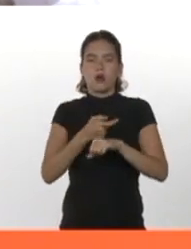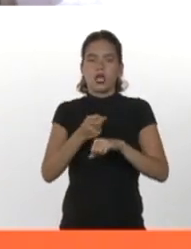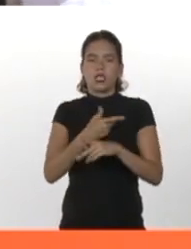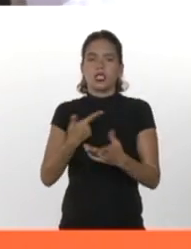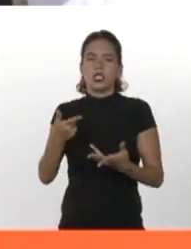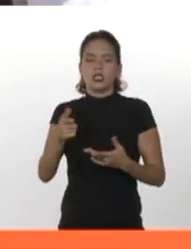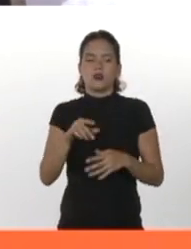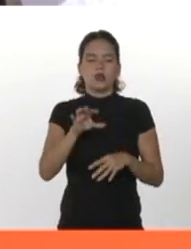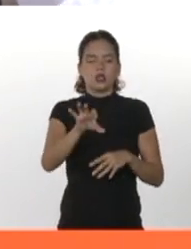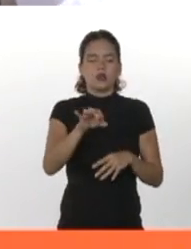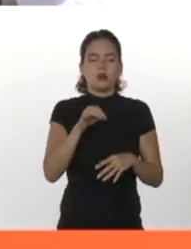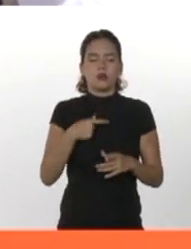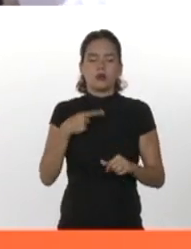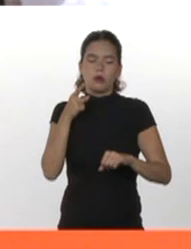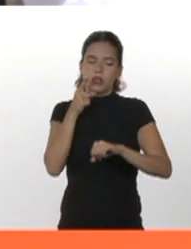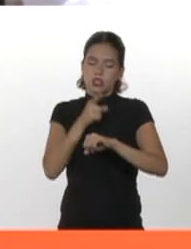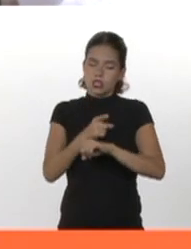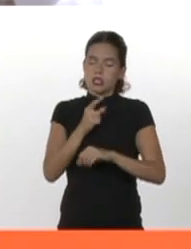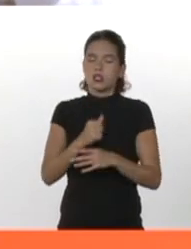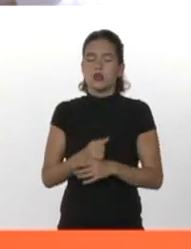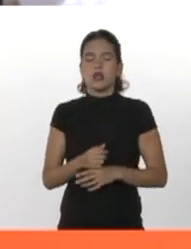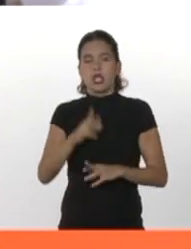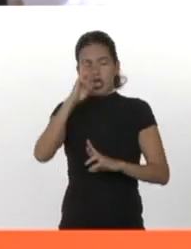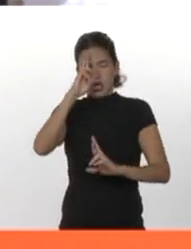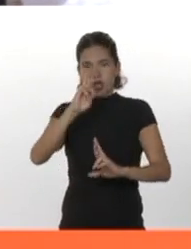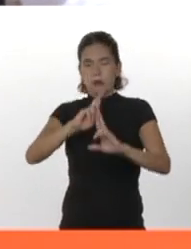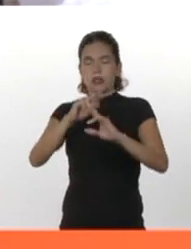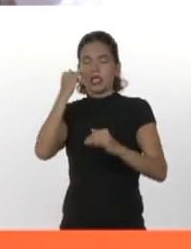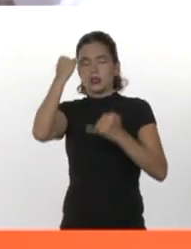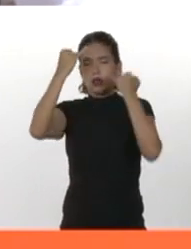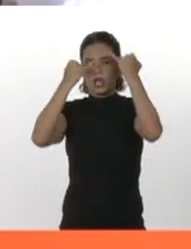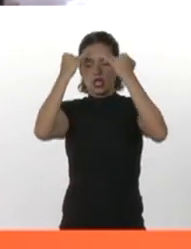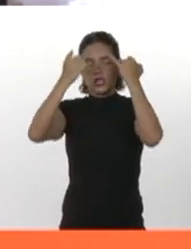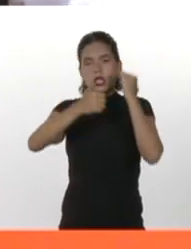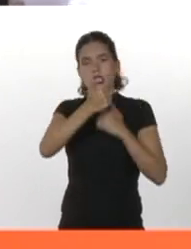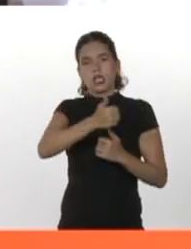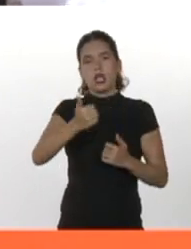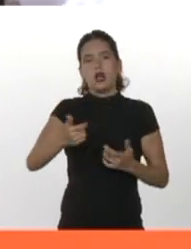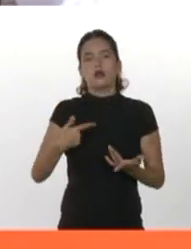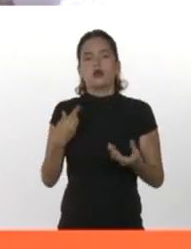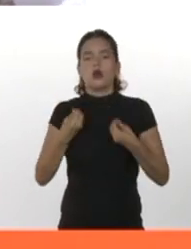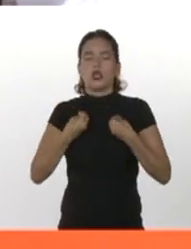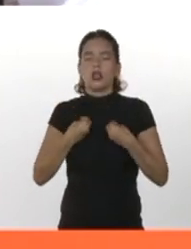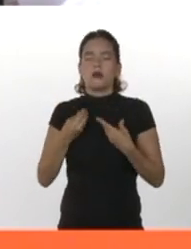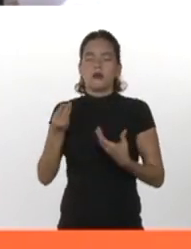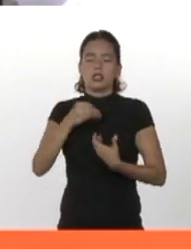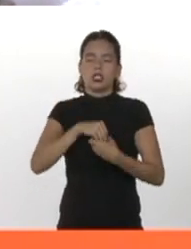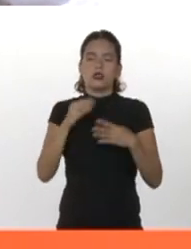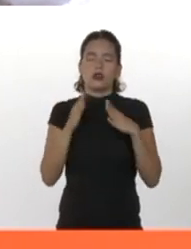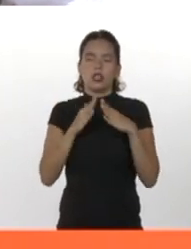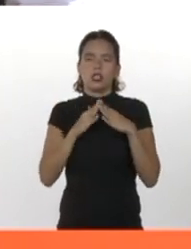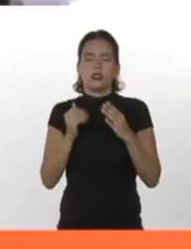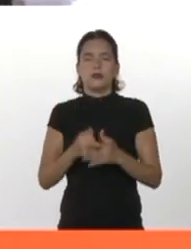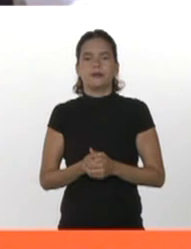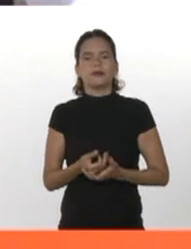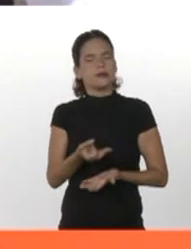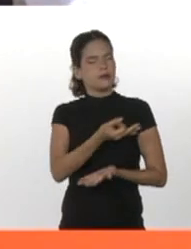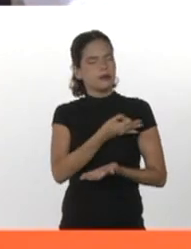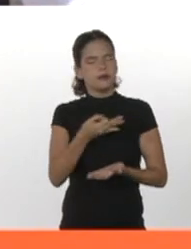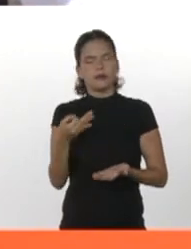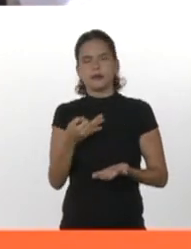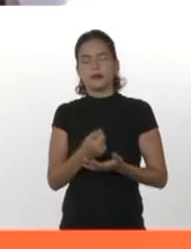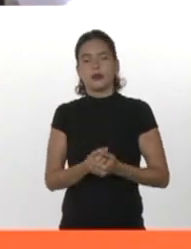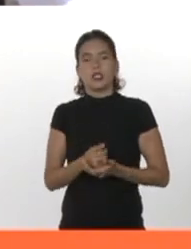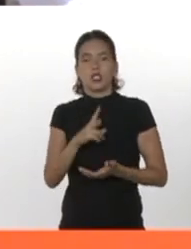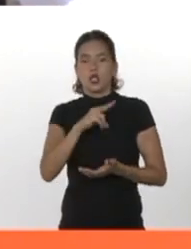cuando tomamos nuestras propias decisiones, respetando las ideas de cada uno de los miembros de nuestra familia. Excelente,